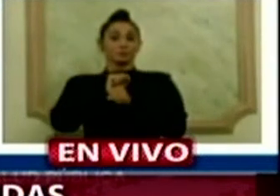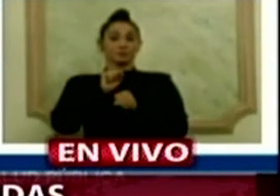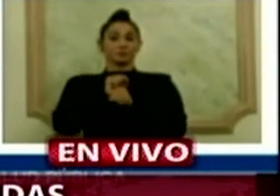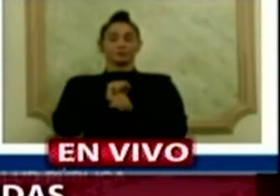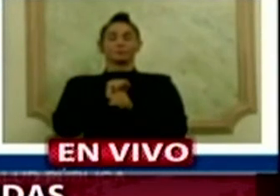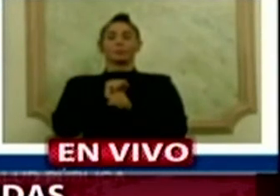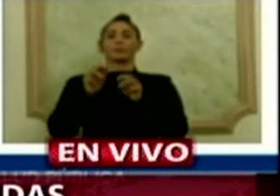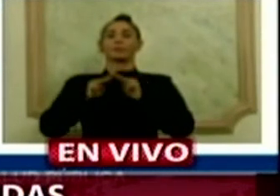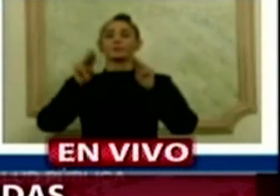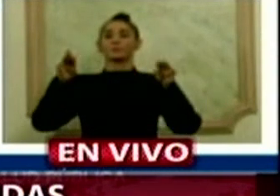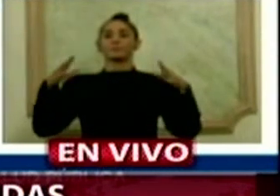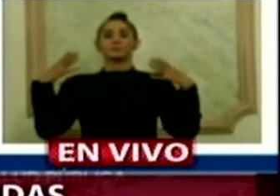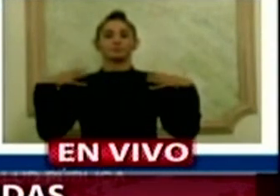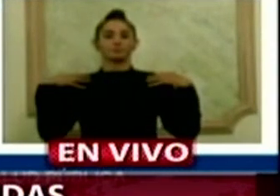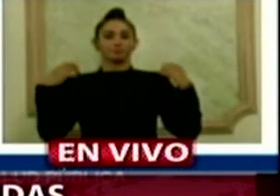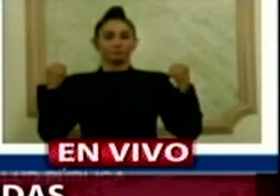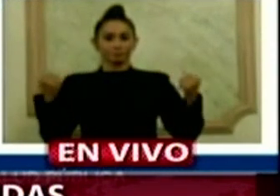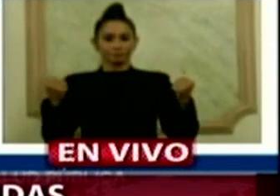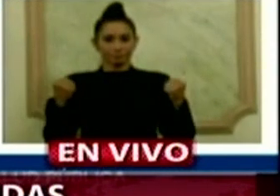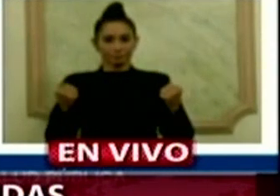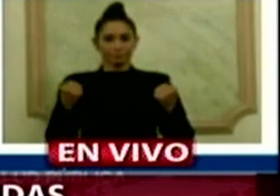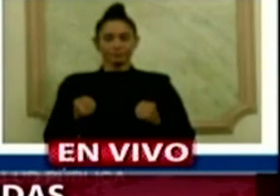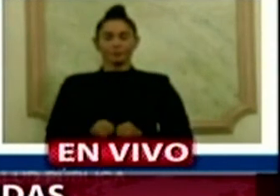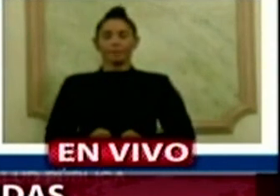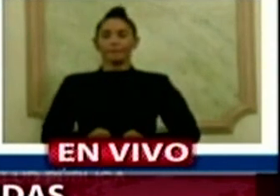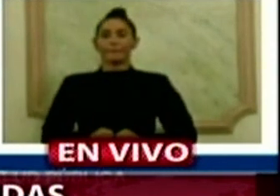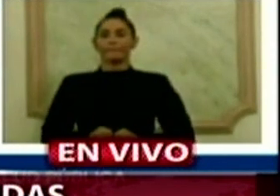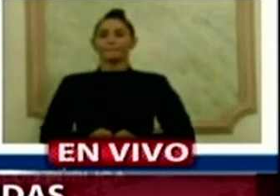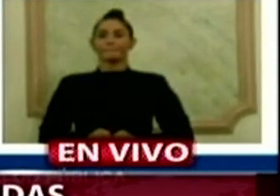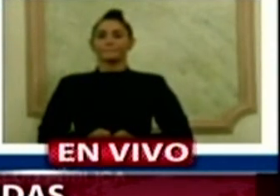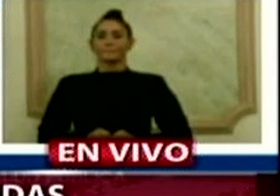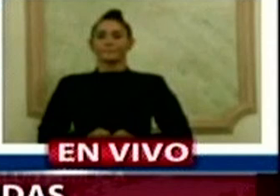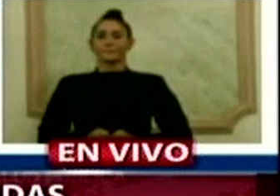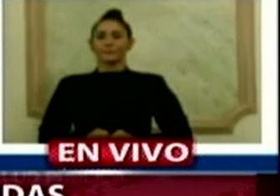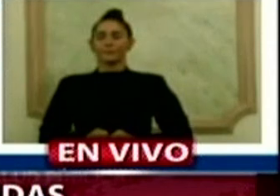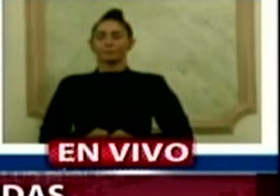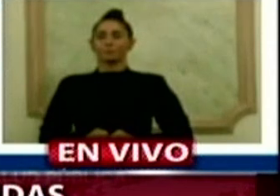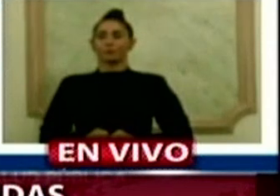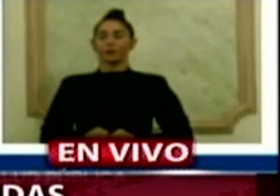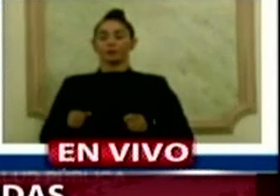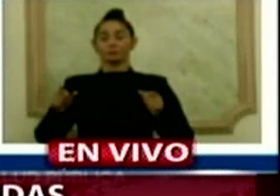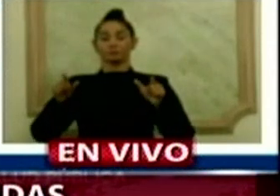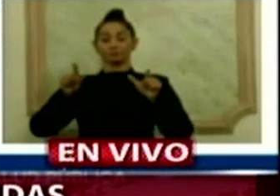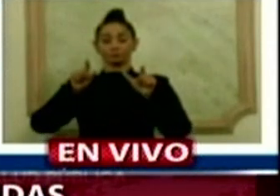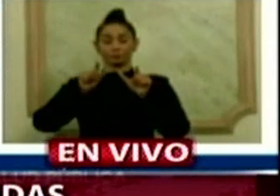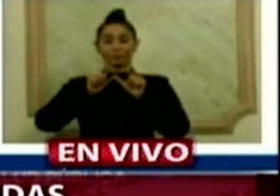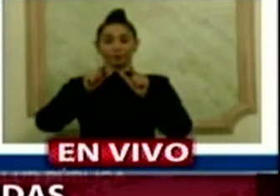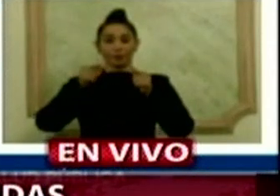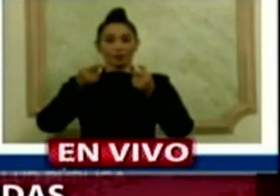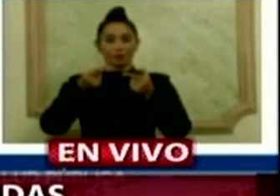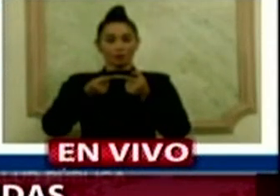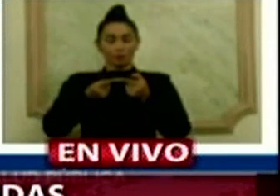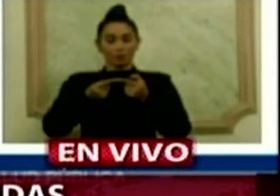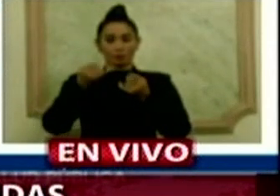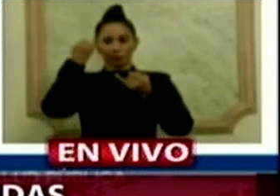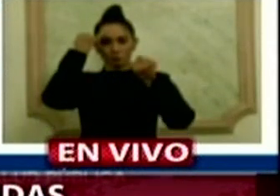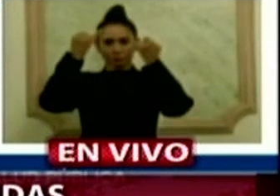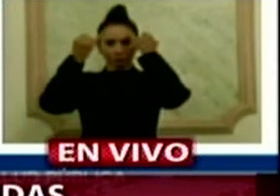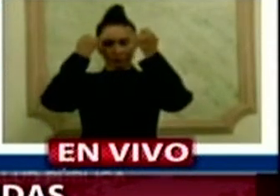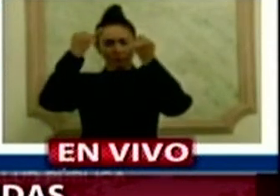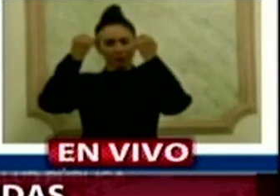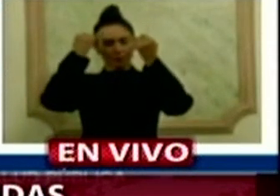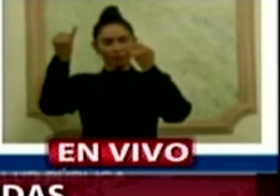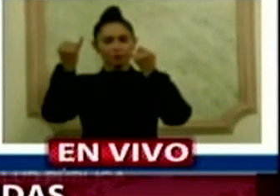el Ministerio de Salud, hecho en consulta con todos los diferentes actores para